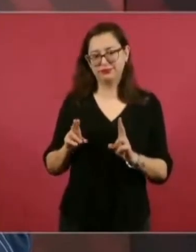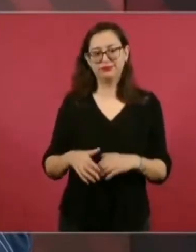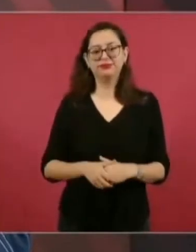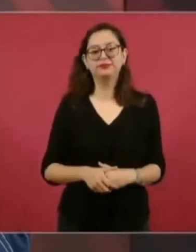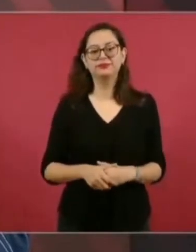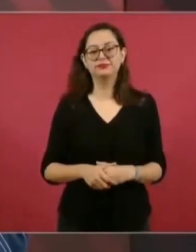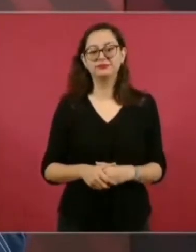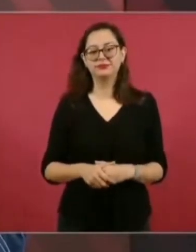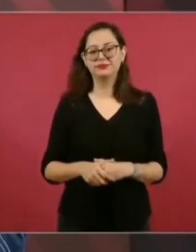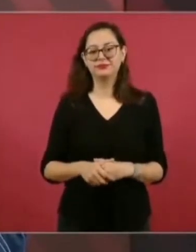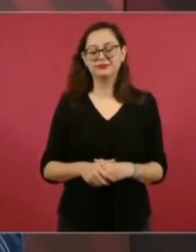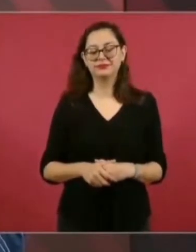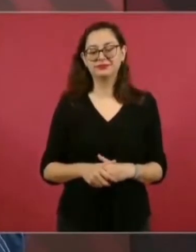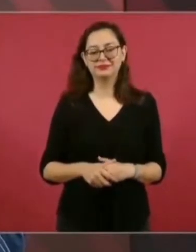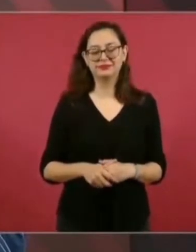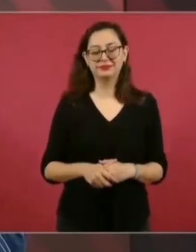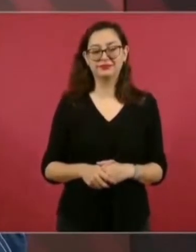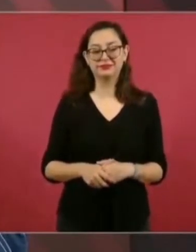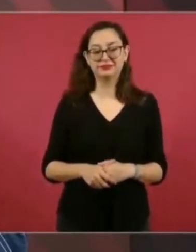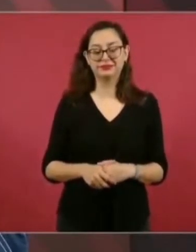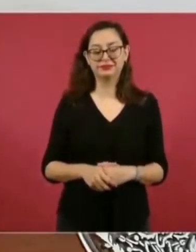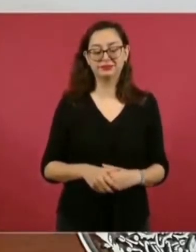pues corte y confección.